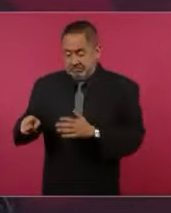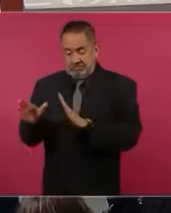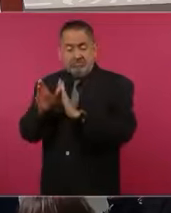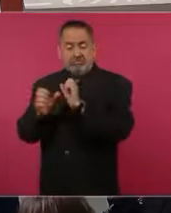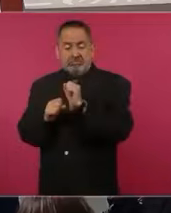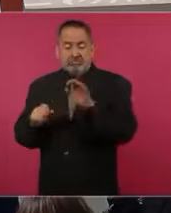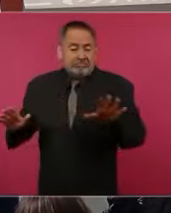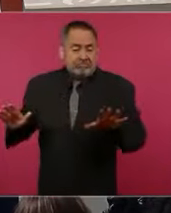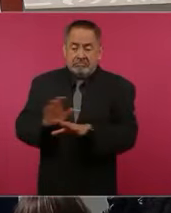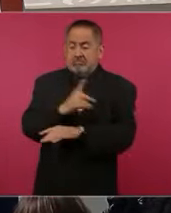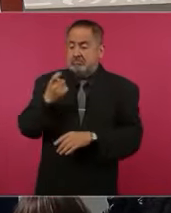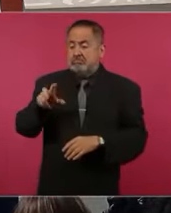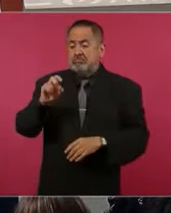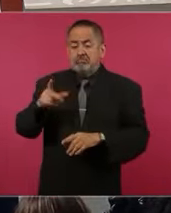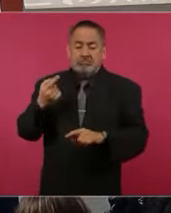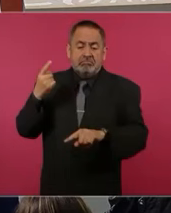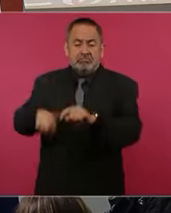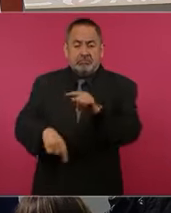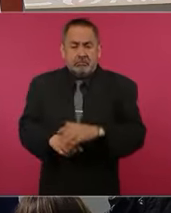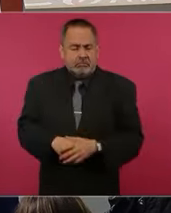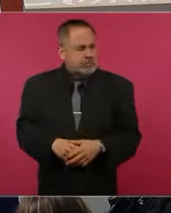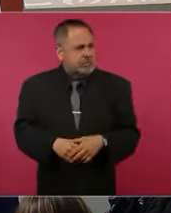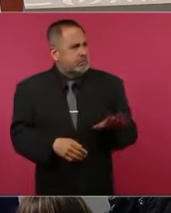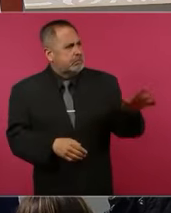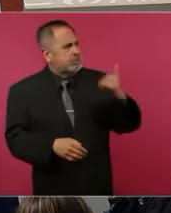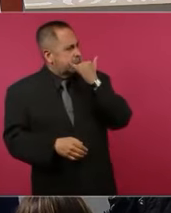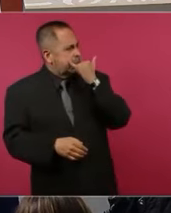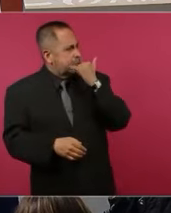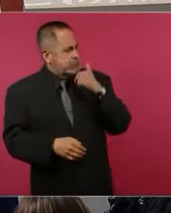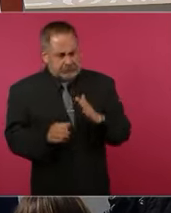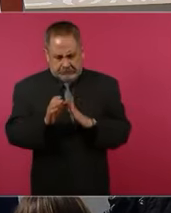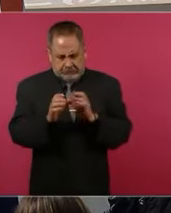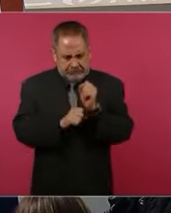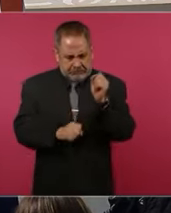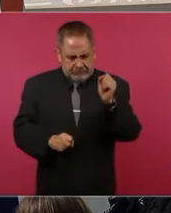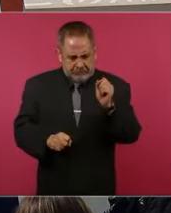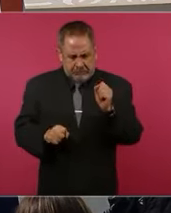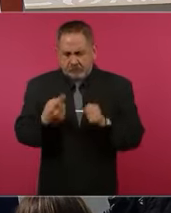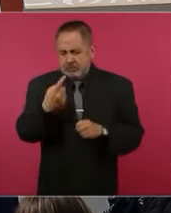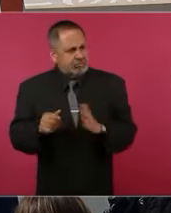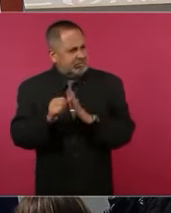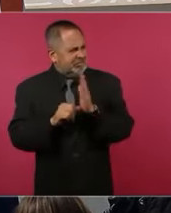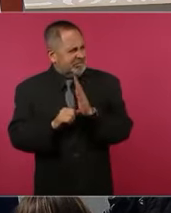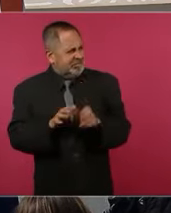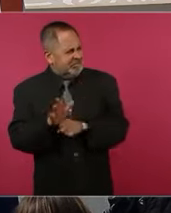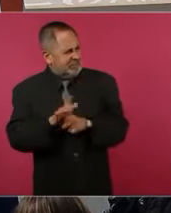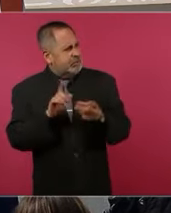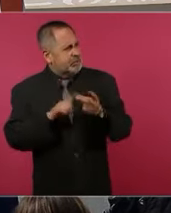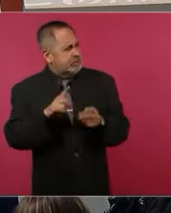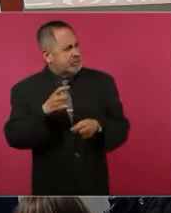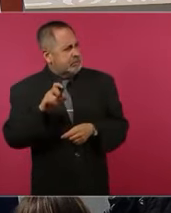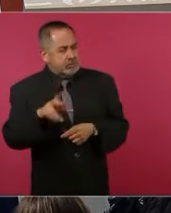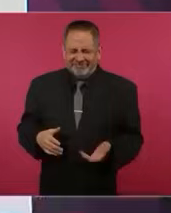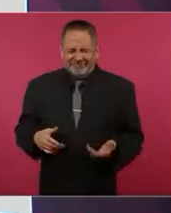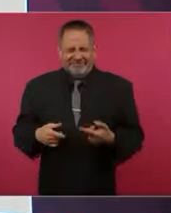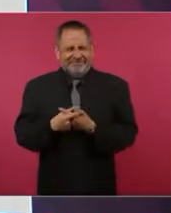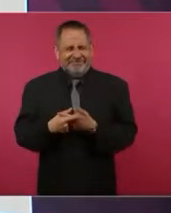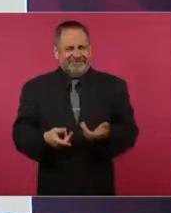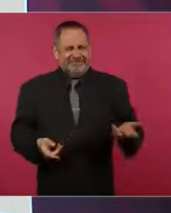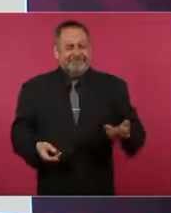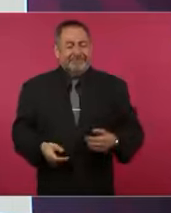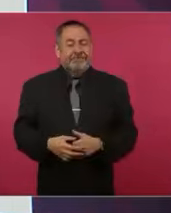artículo 138. Oiga, pero la Constitución nada más tiene 136 artículos. No, pero ya lo dijeron.